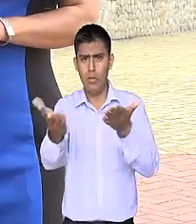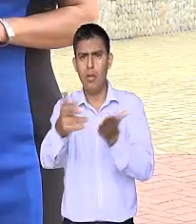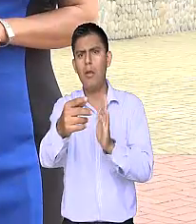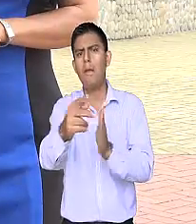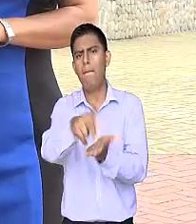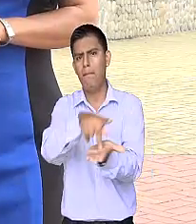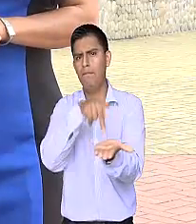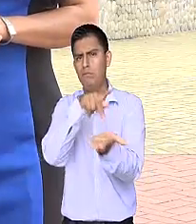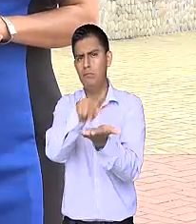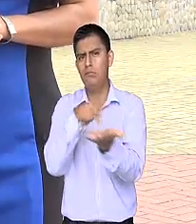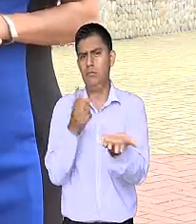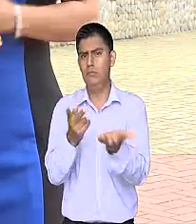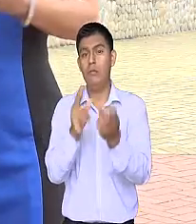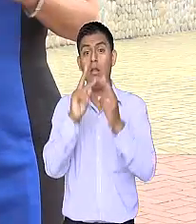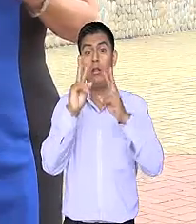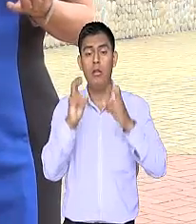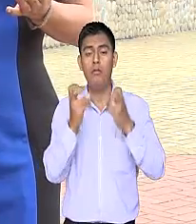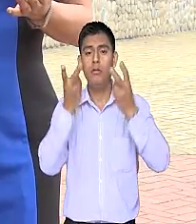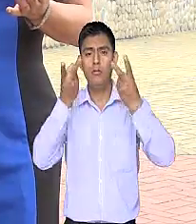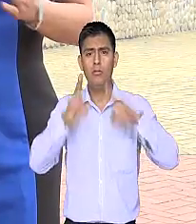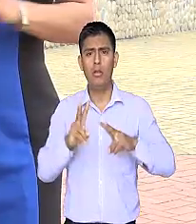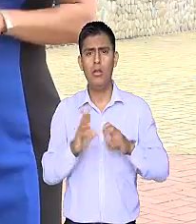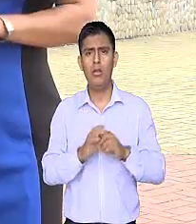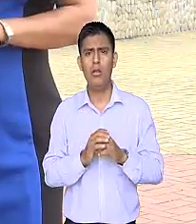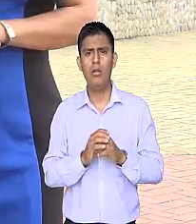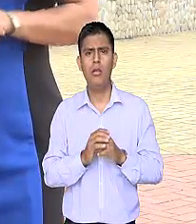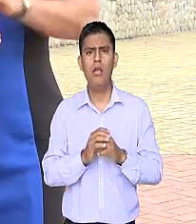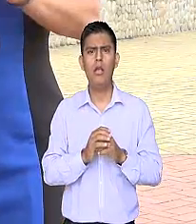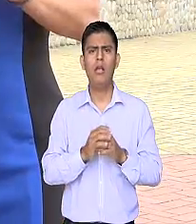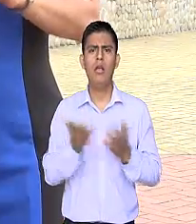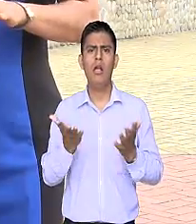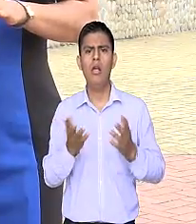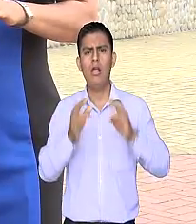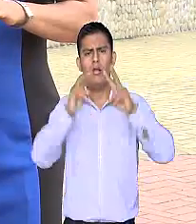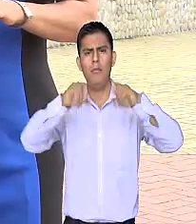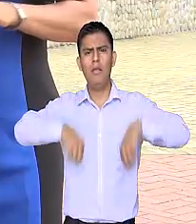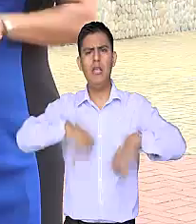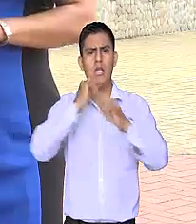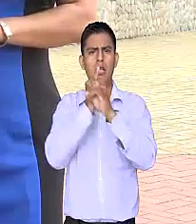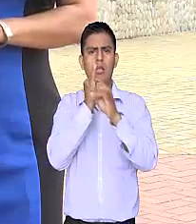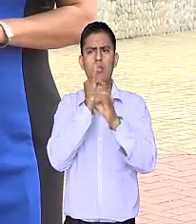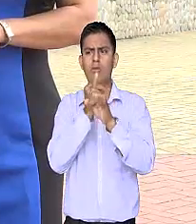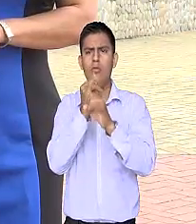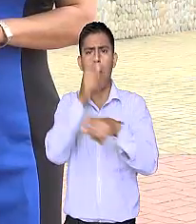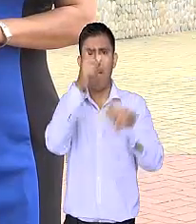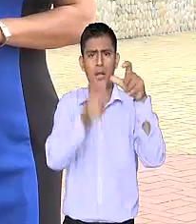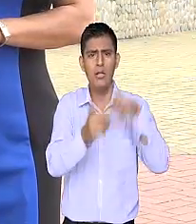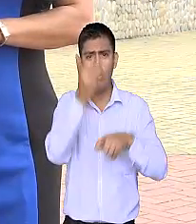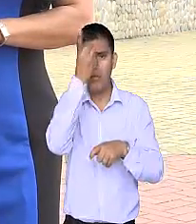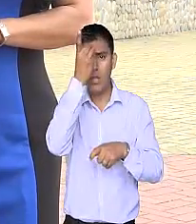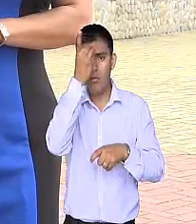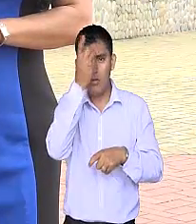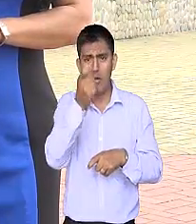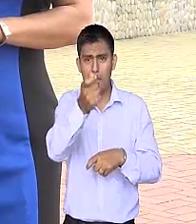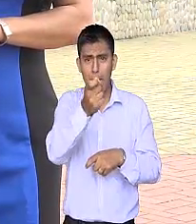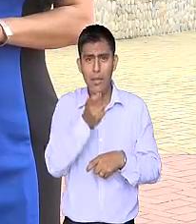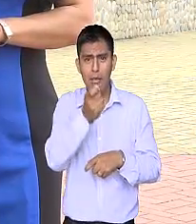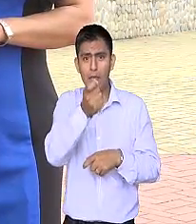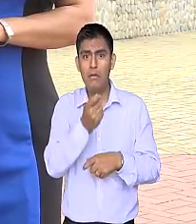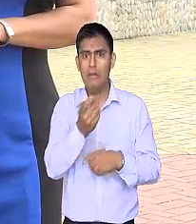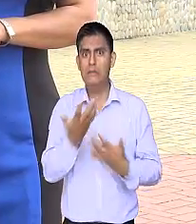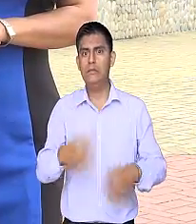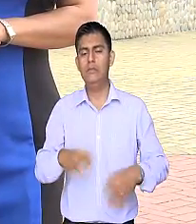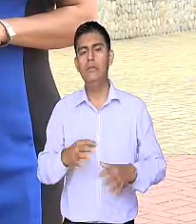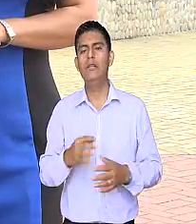a los contribuyentes y qué acciones se está tomando desde esta entidad con aquellos que mantienen